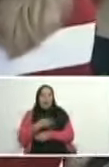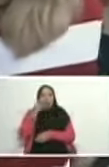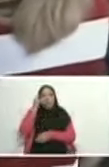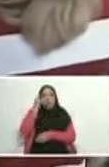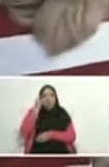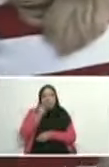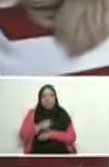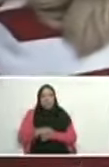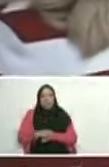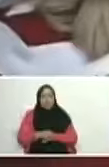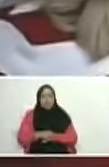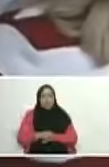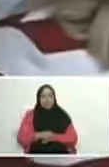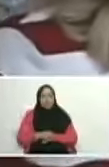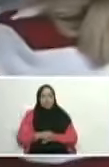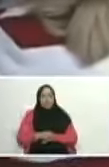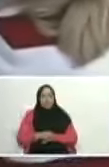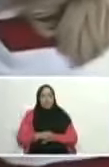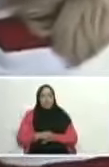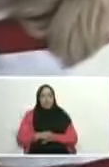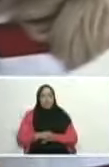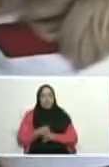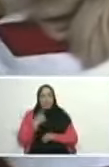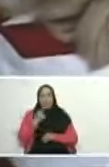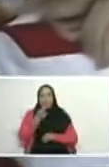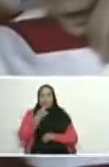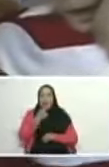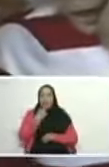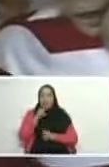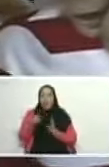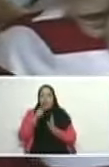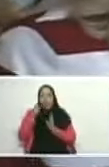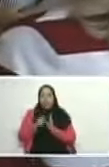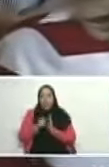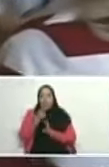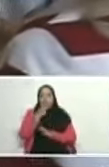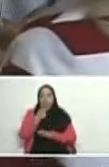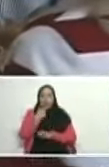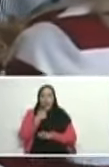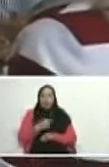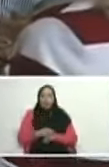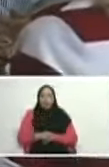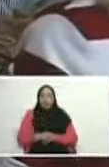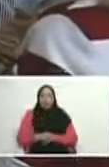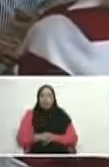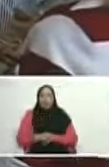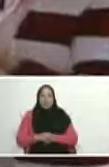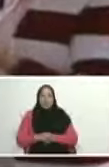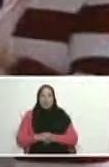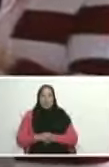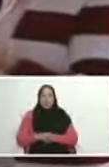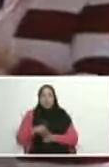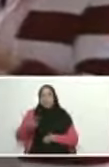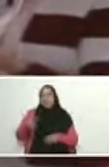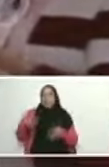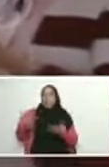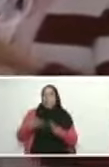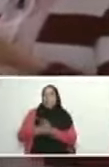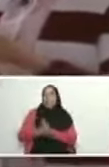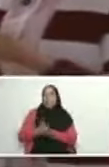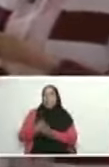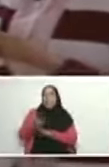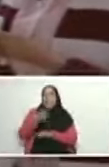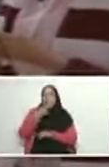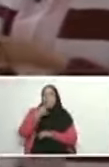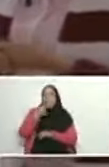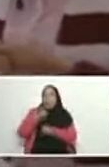Ah. Y además tiene este jueguito aquí de complemento. Ah. ¿Qué te parece el trabajo tan